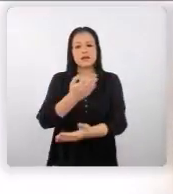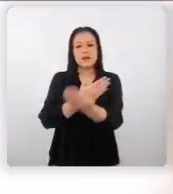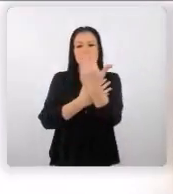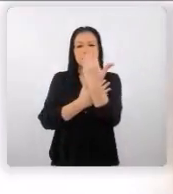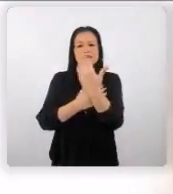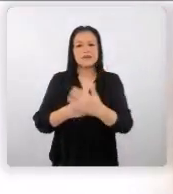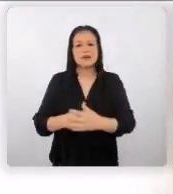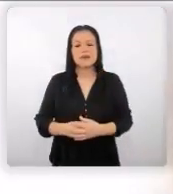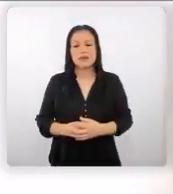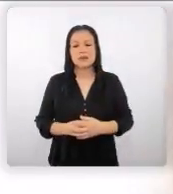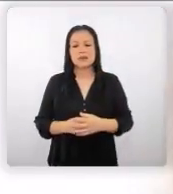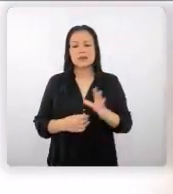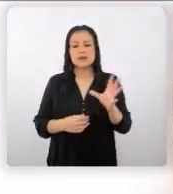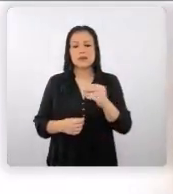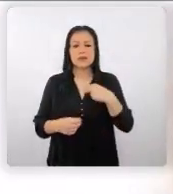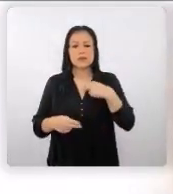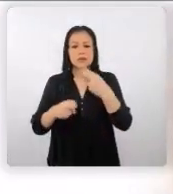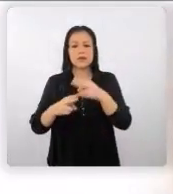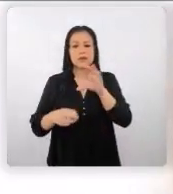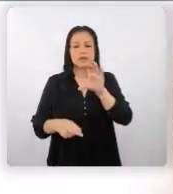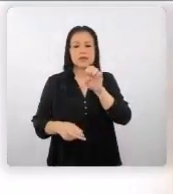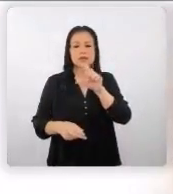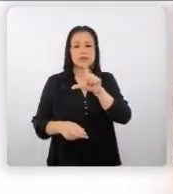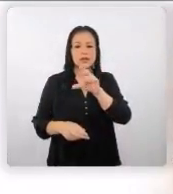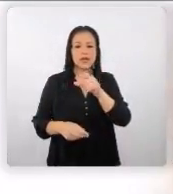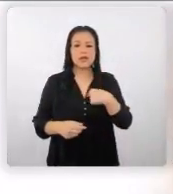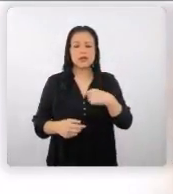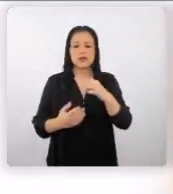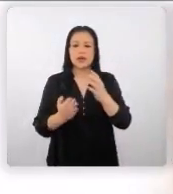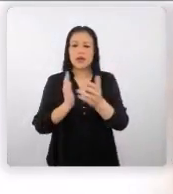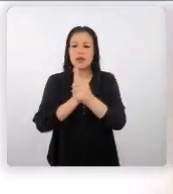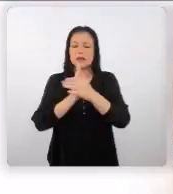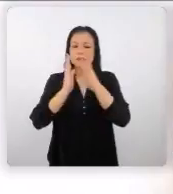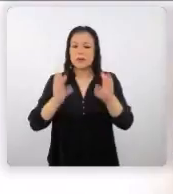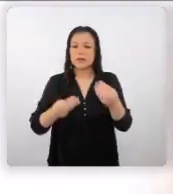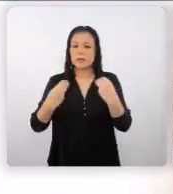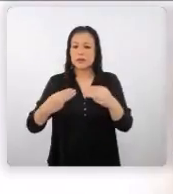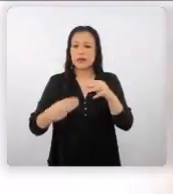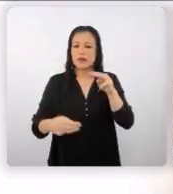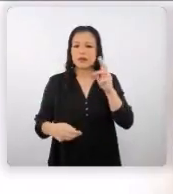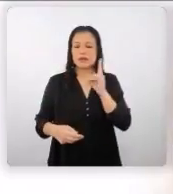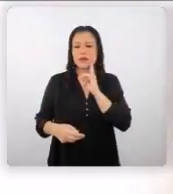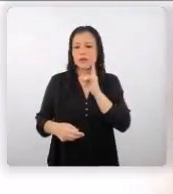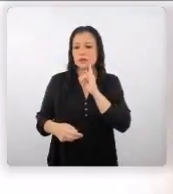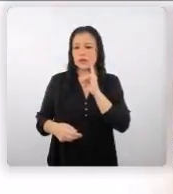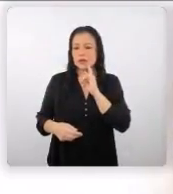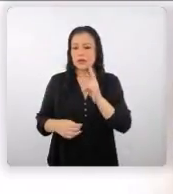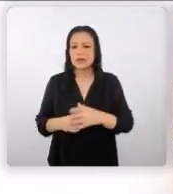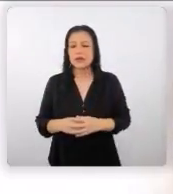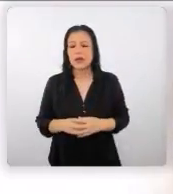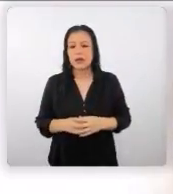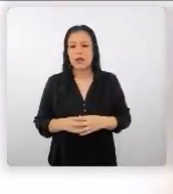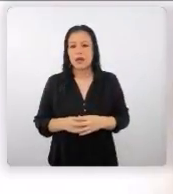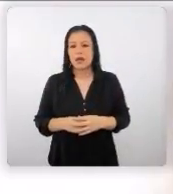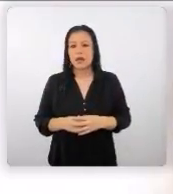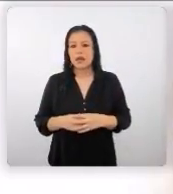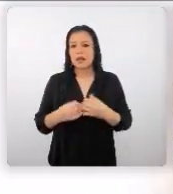todos. Mi nombre es Cecilia Barrocal. Soy especialista del mercado de Estados Unidos. Y bueno, y ante